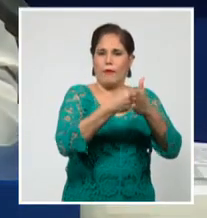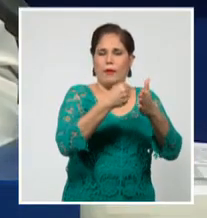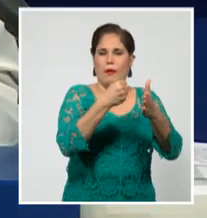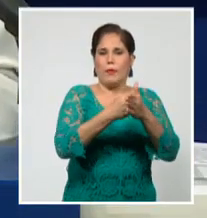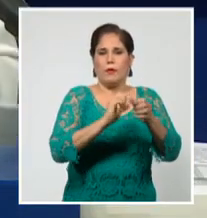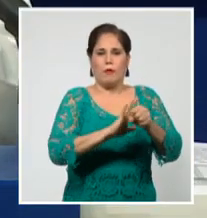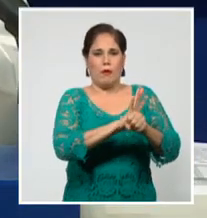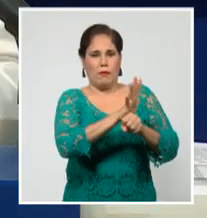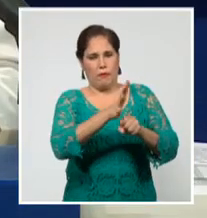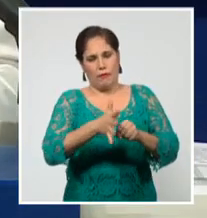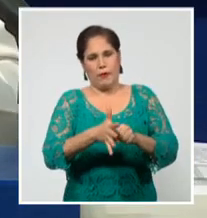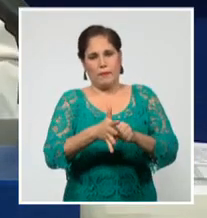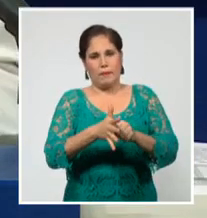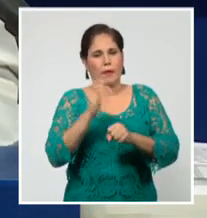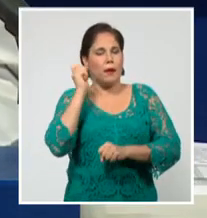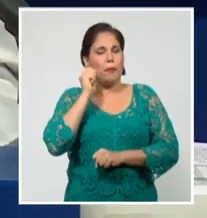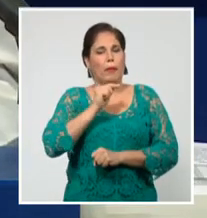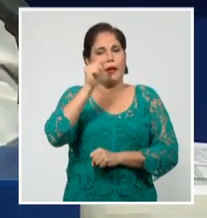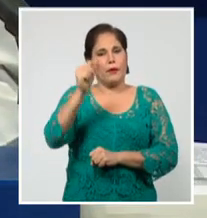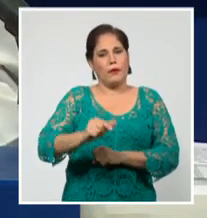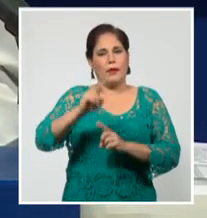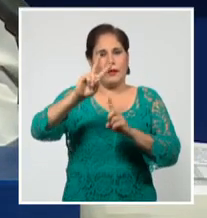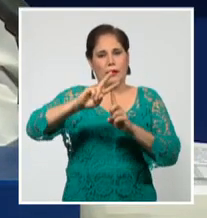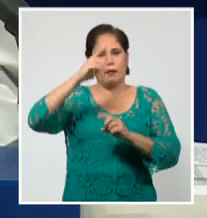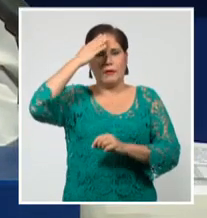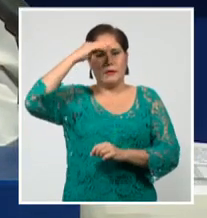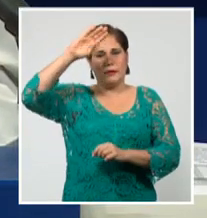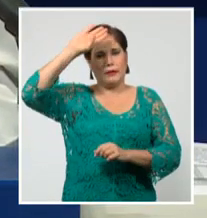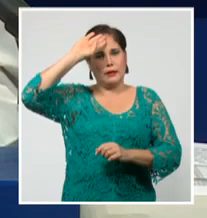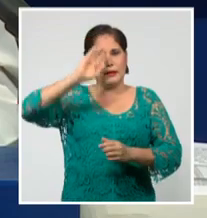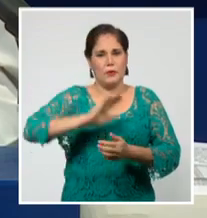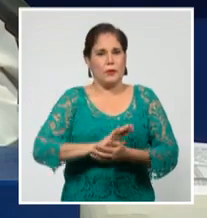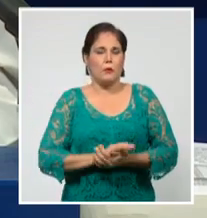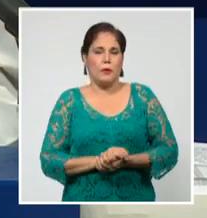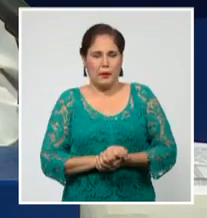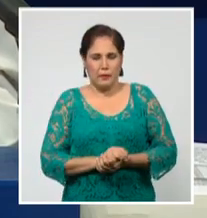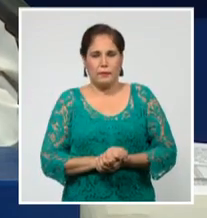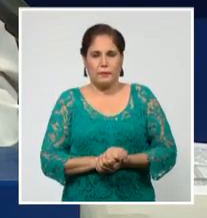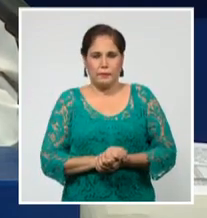pandemia niurka damaris sistema informativo de la televisión cubana